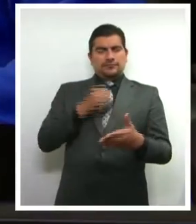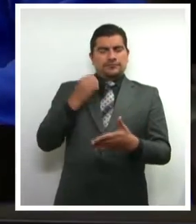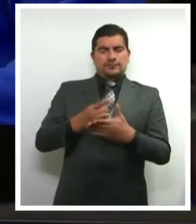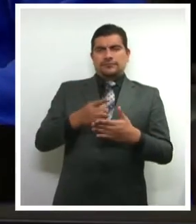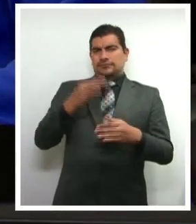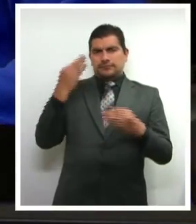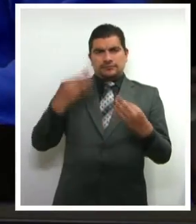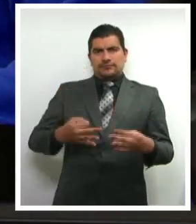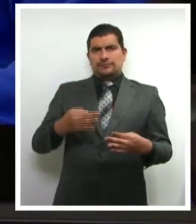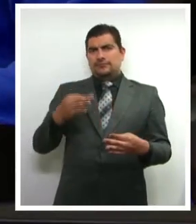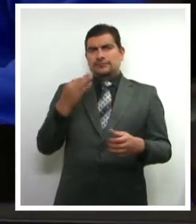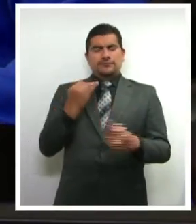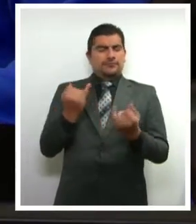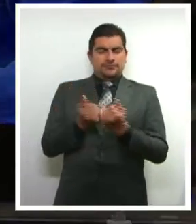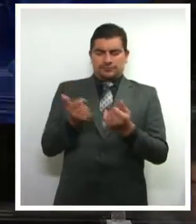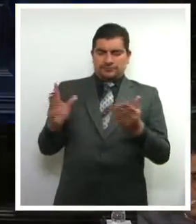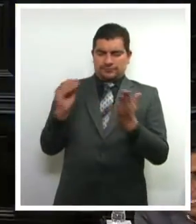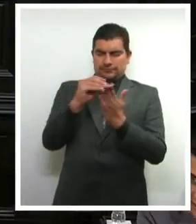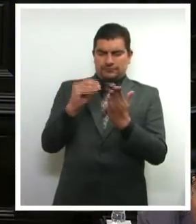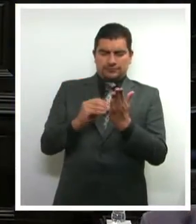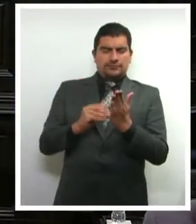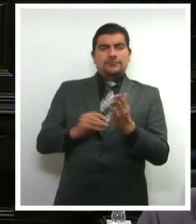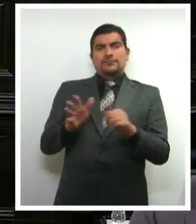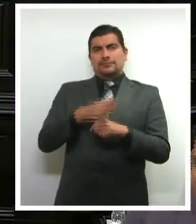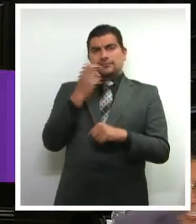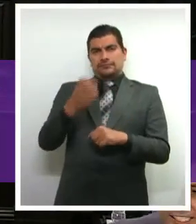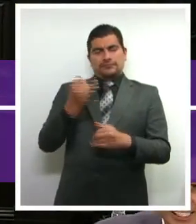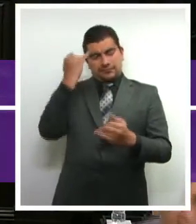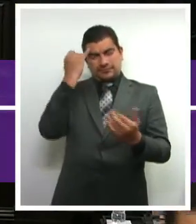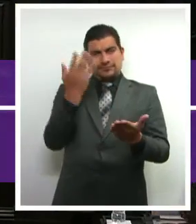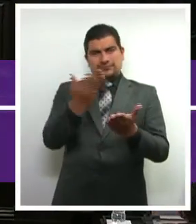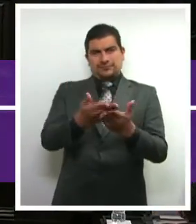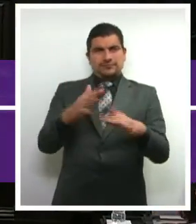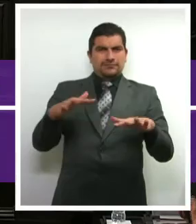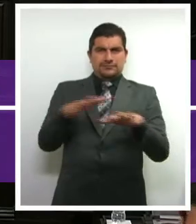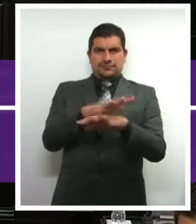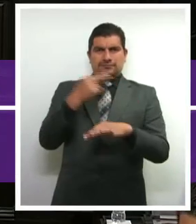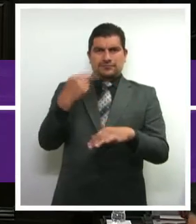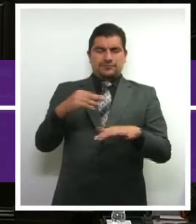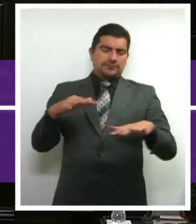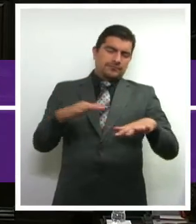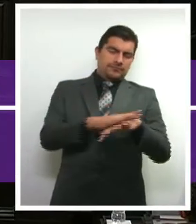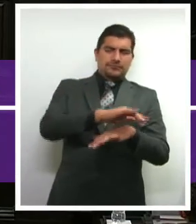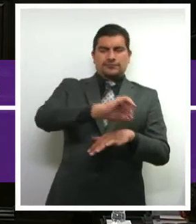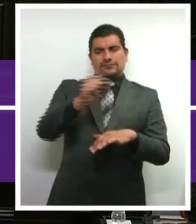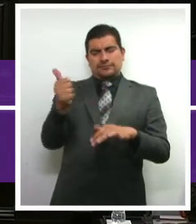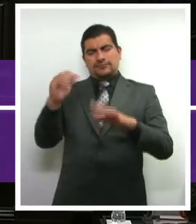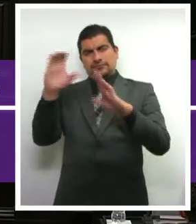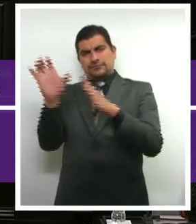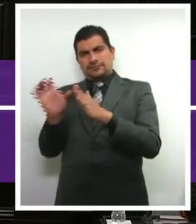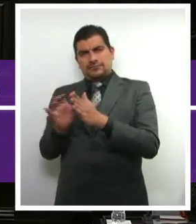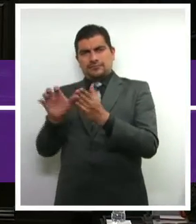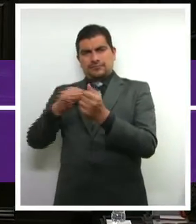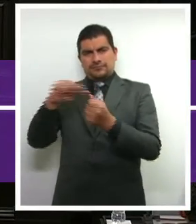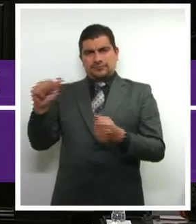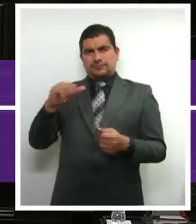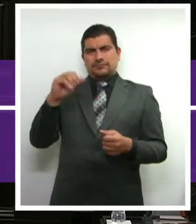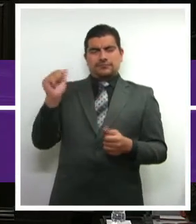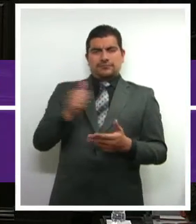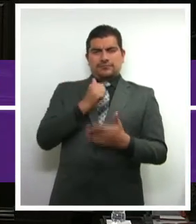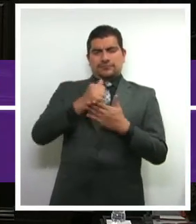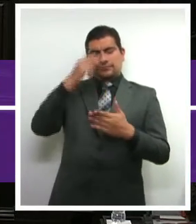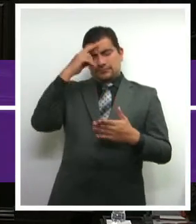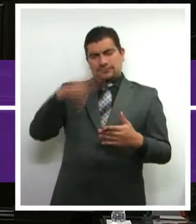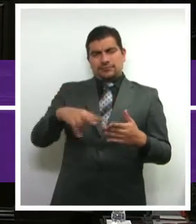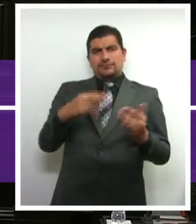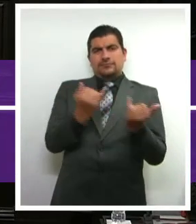obligatoriamente de esa forma, por lo que se propone el cambio de nombre a Constitución Política de la Ciudad de México y